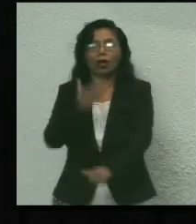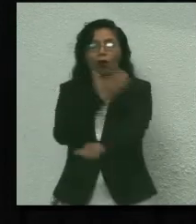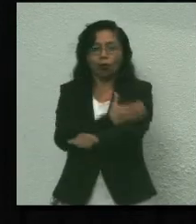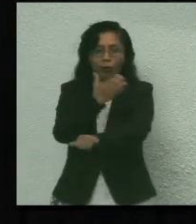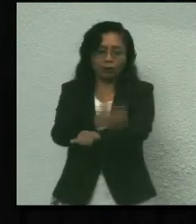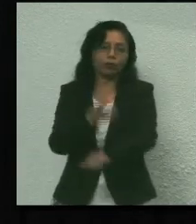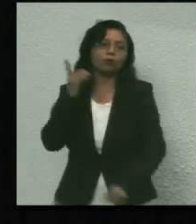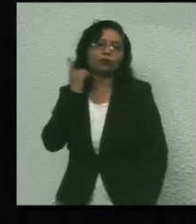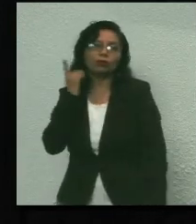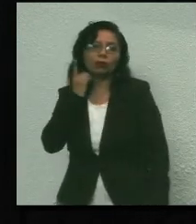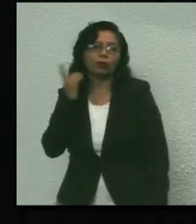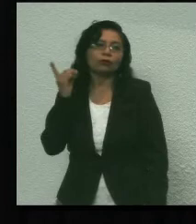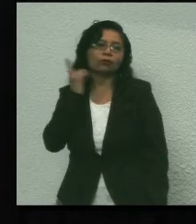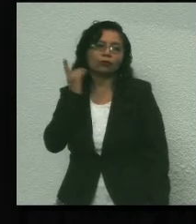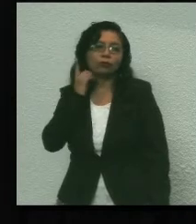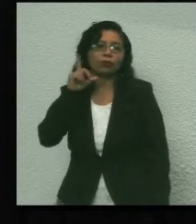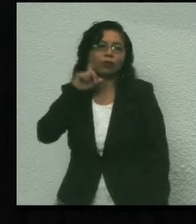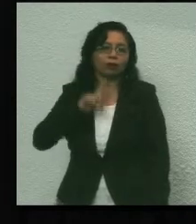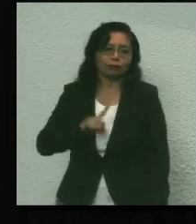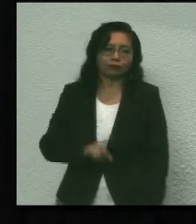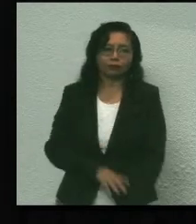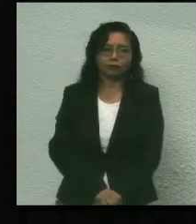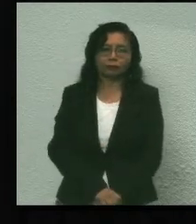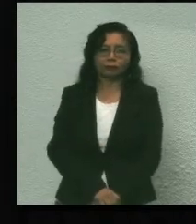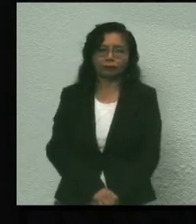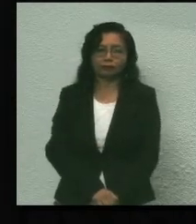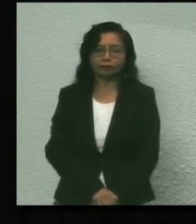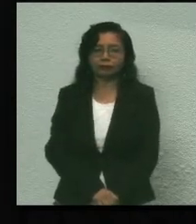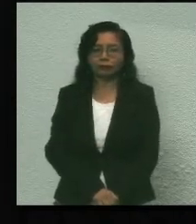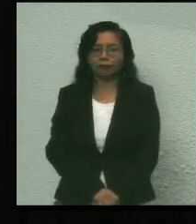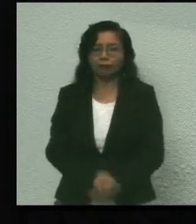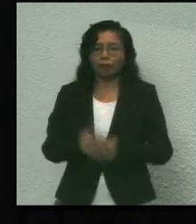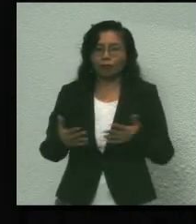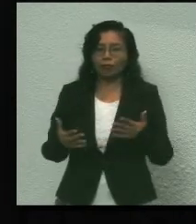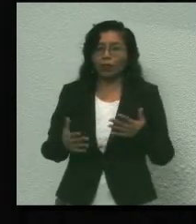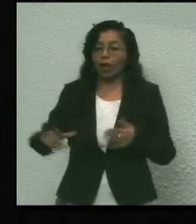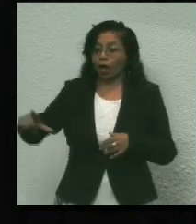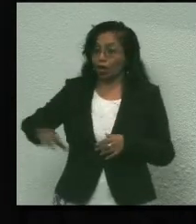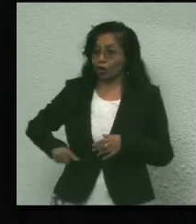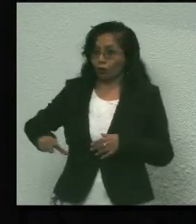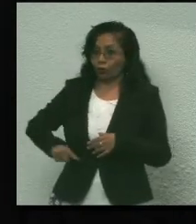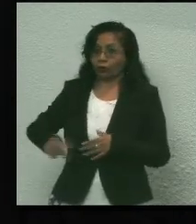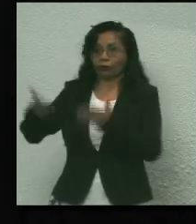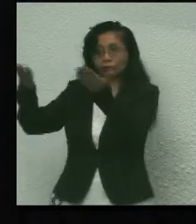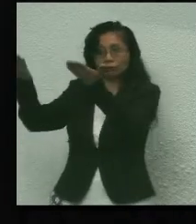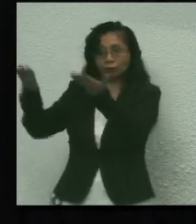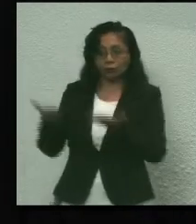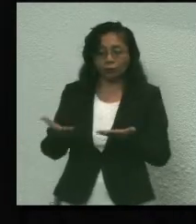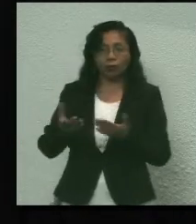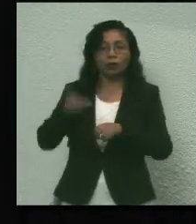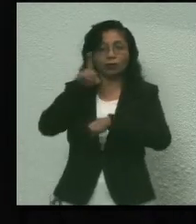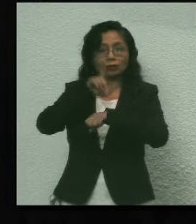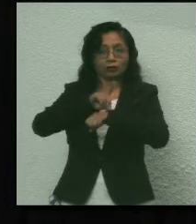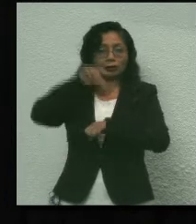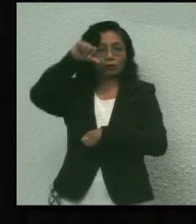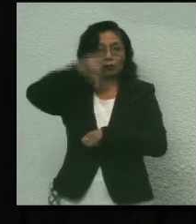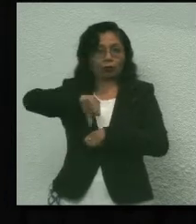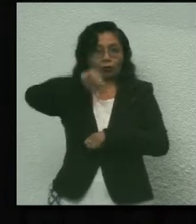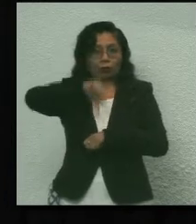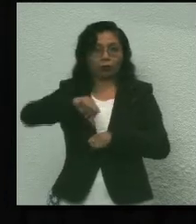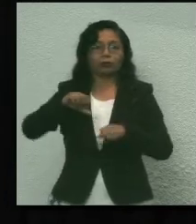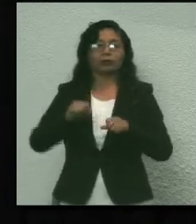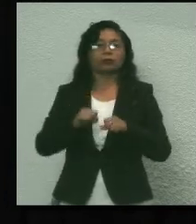Compañeras diputadas y diputados, la presencia del gobernador Carlos Joaquín el día de hoy en este